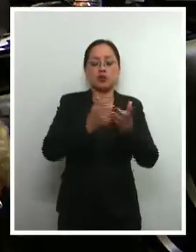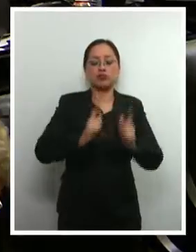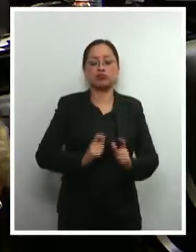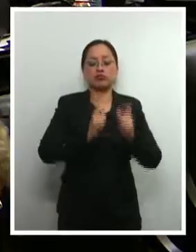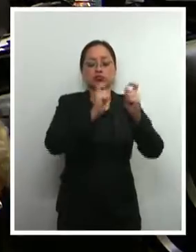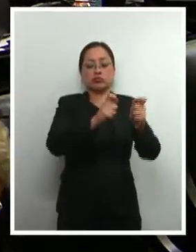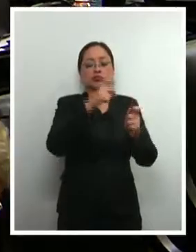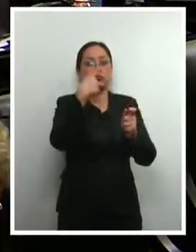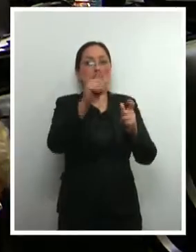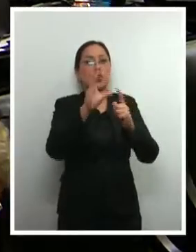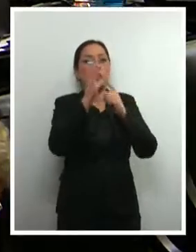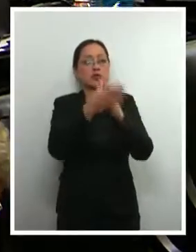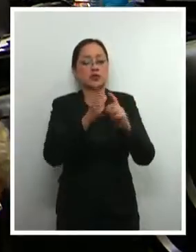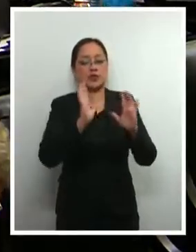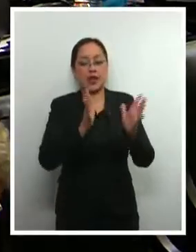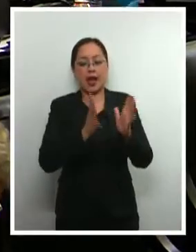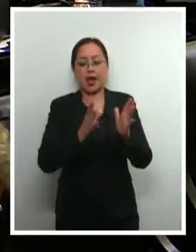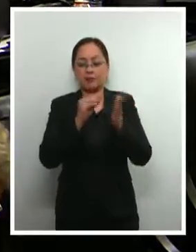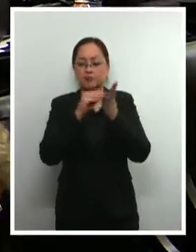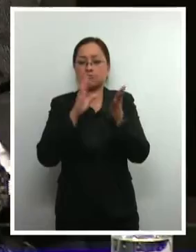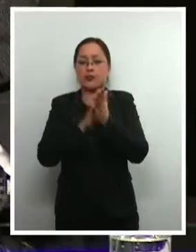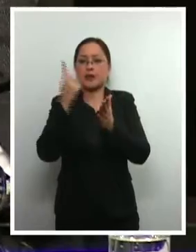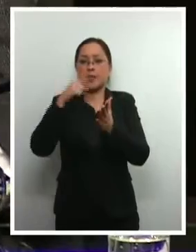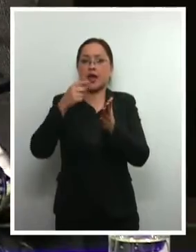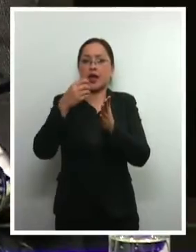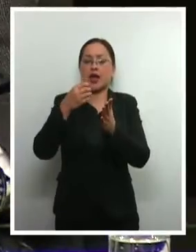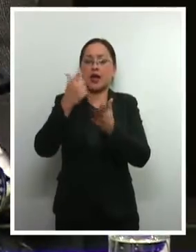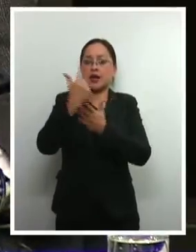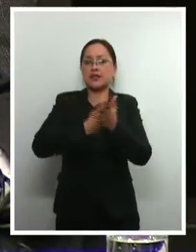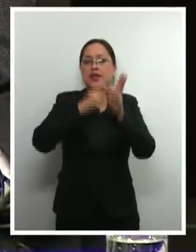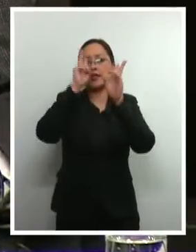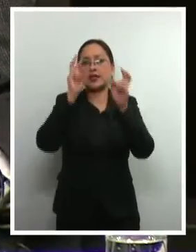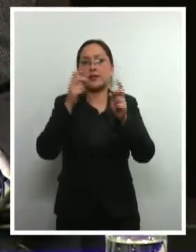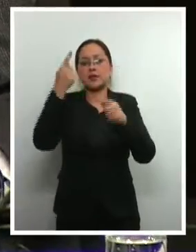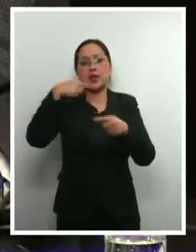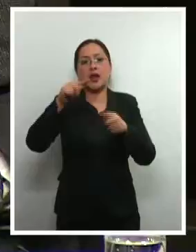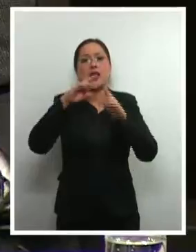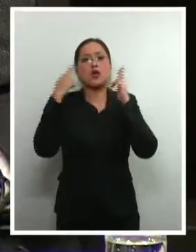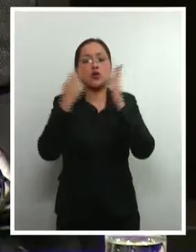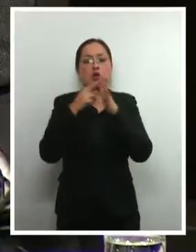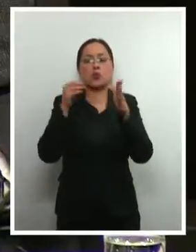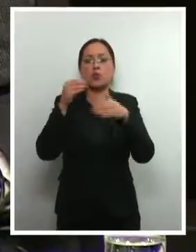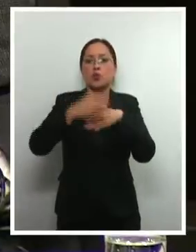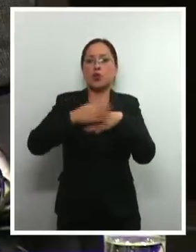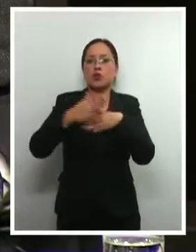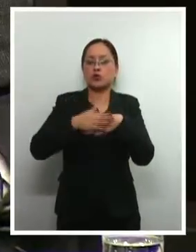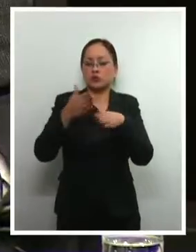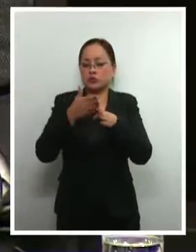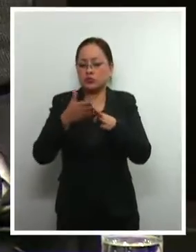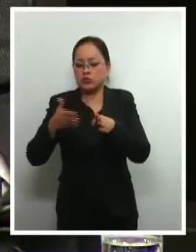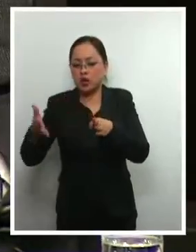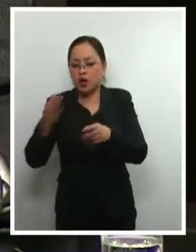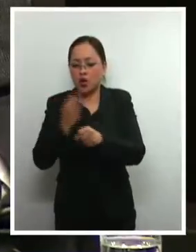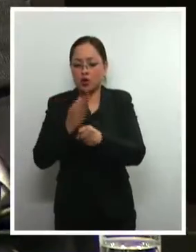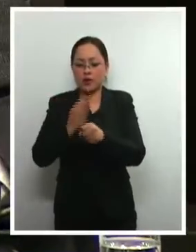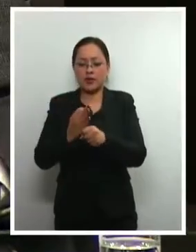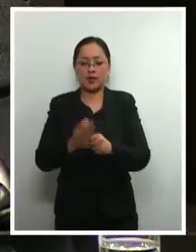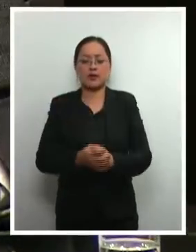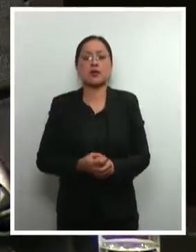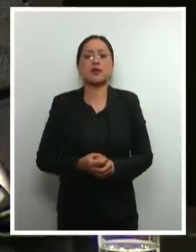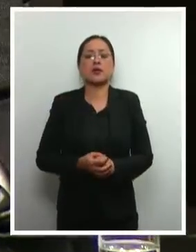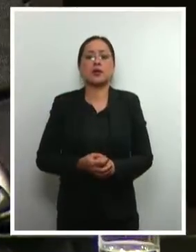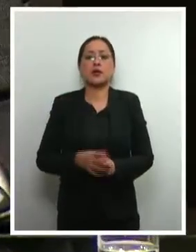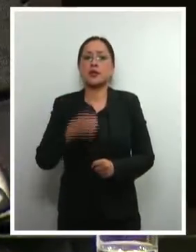turnaron, ya están incluso agendados en el orden del día de la sesión que estamos llevando a cabo. Tendrá